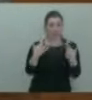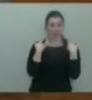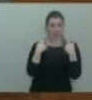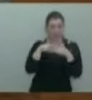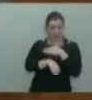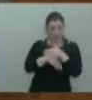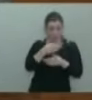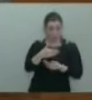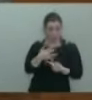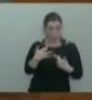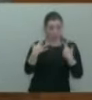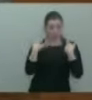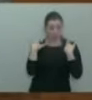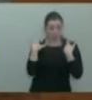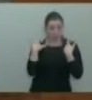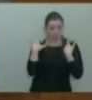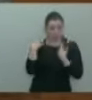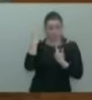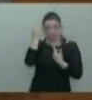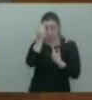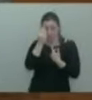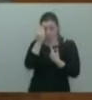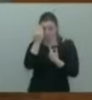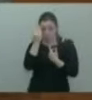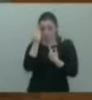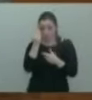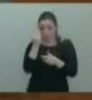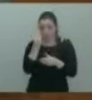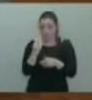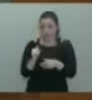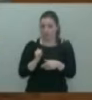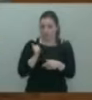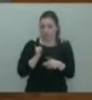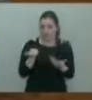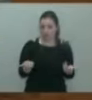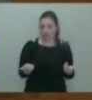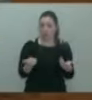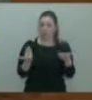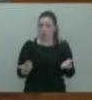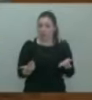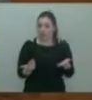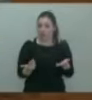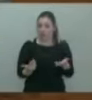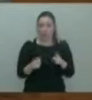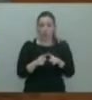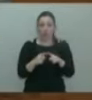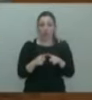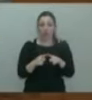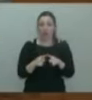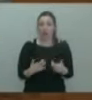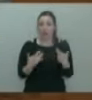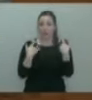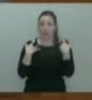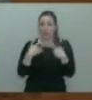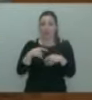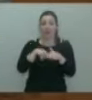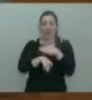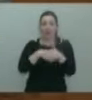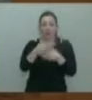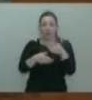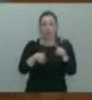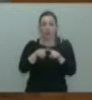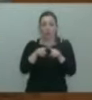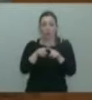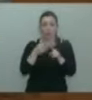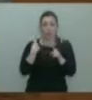misma, me parece una pura ficción. Me parece una pura ficción. Es una encomienda de gestión a una entidad 100% de capital